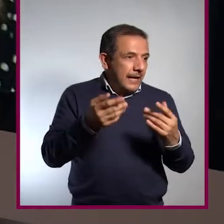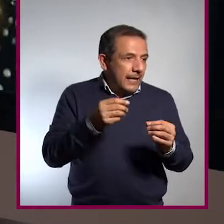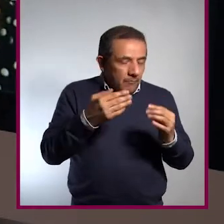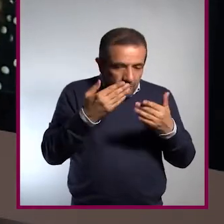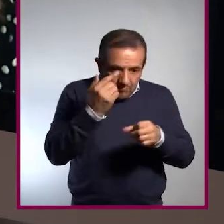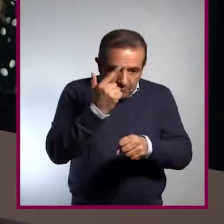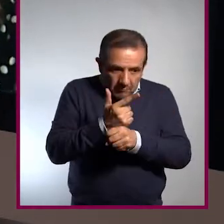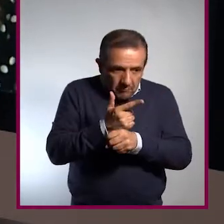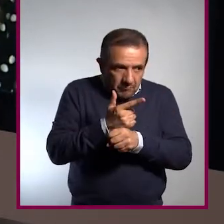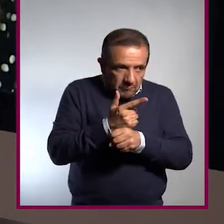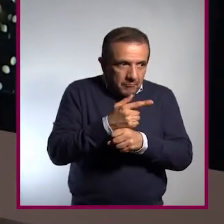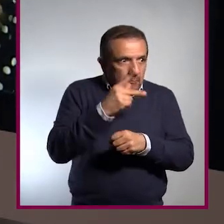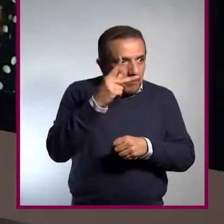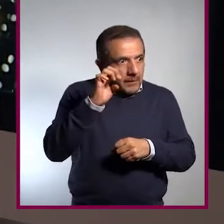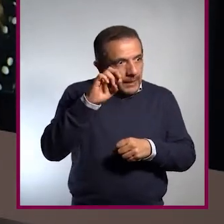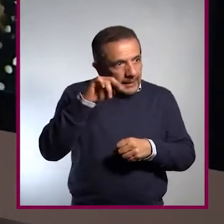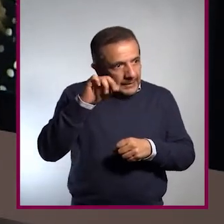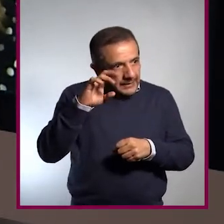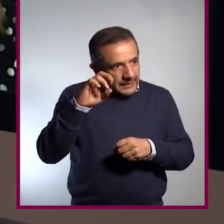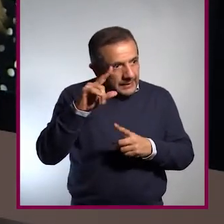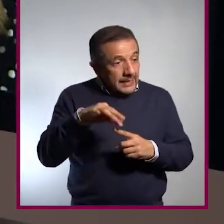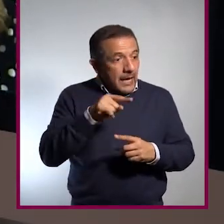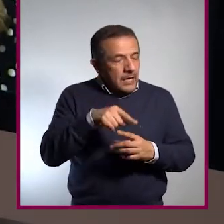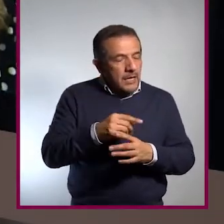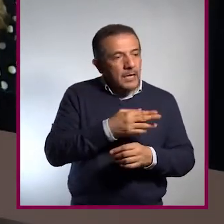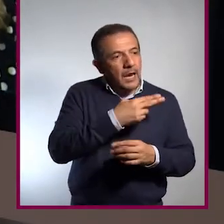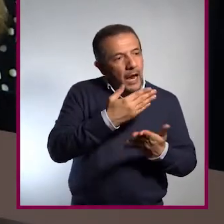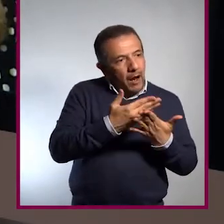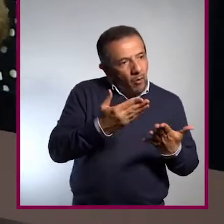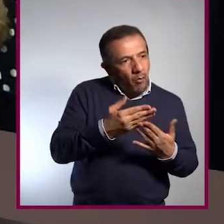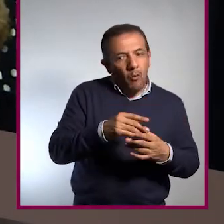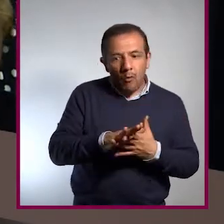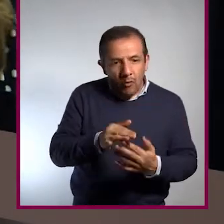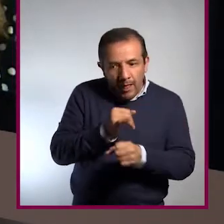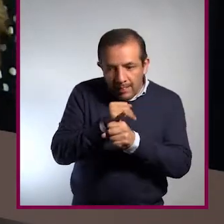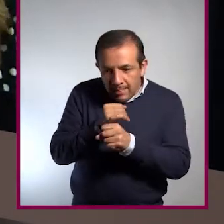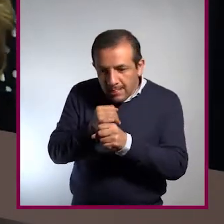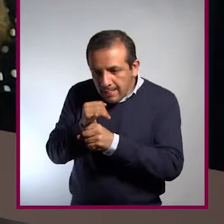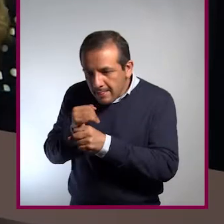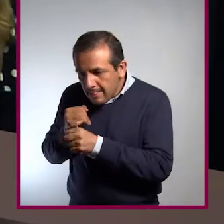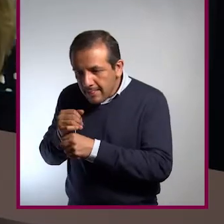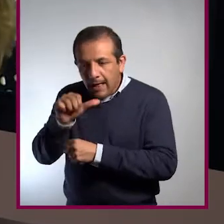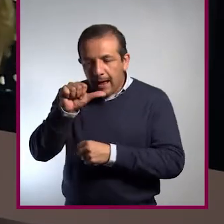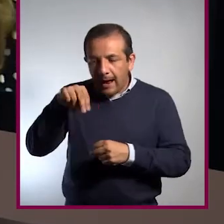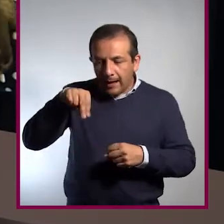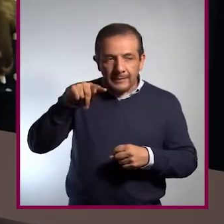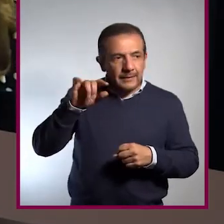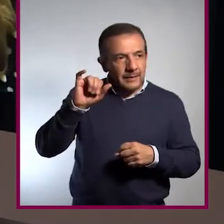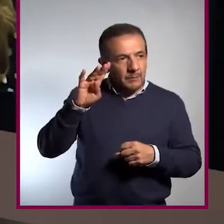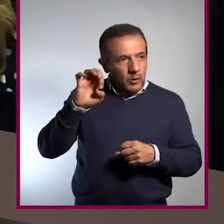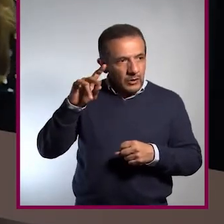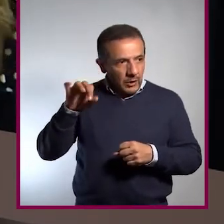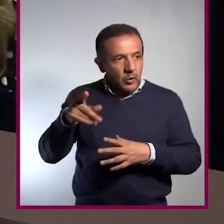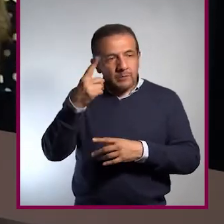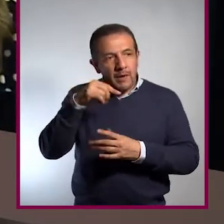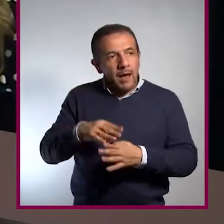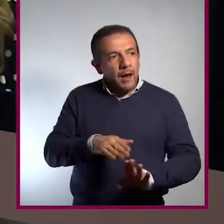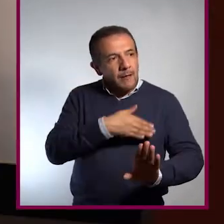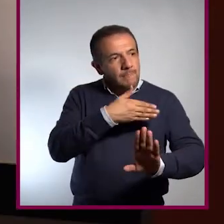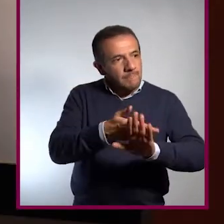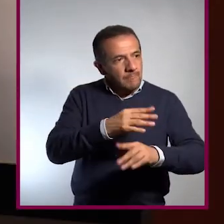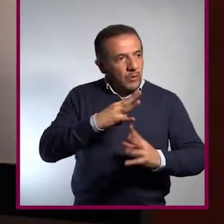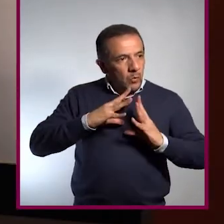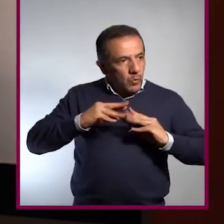abrió la puerta a empezar a hacer investigación sobre los antibióticos y tener una cura para todas esas enfermedades producidas por